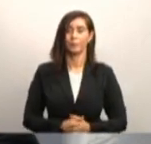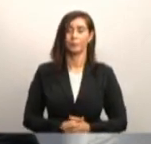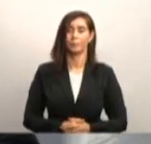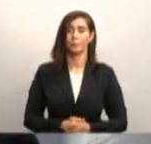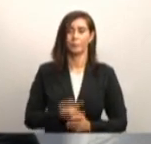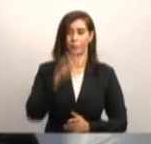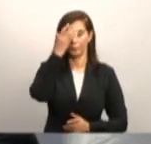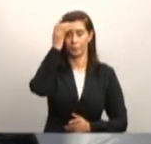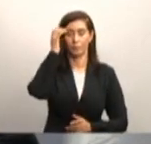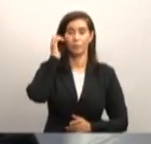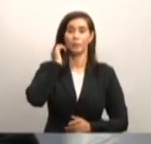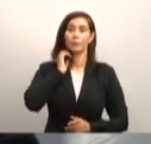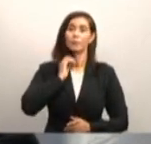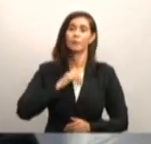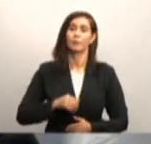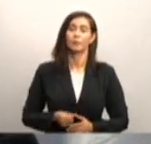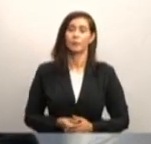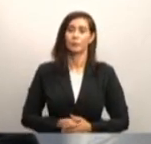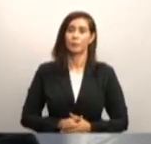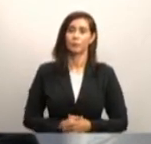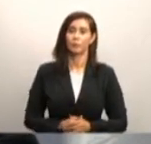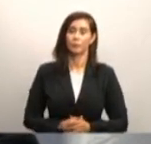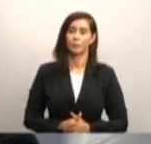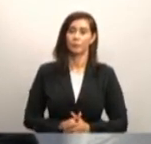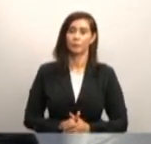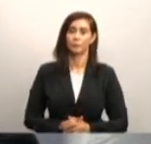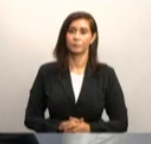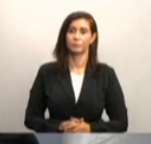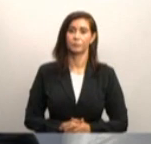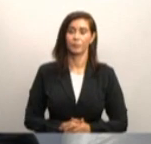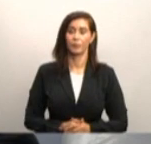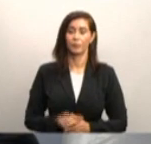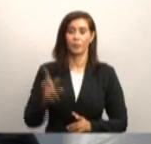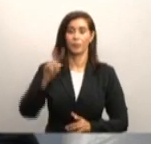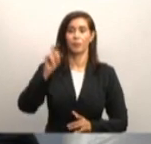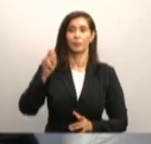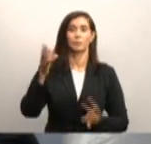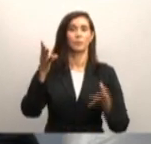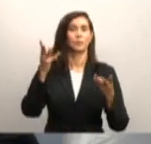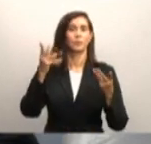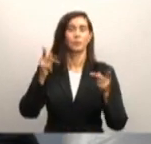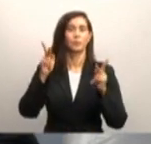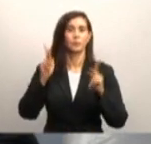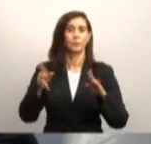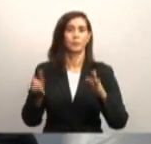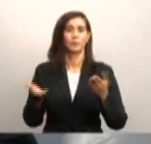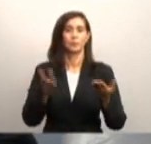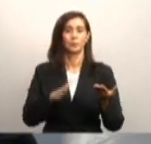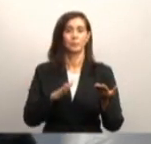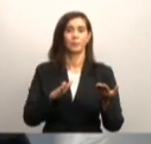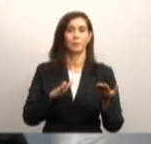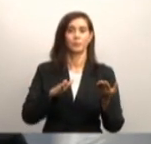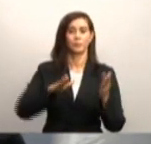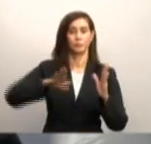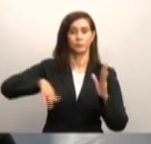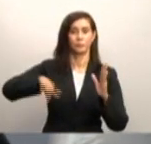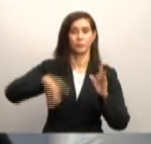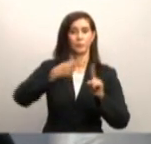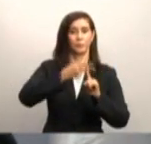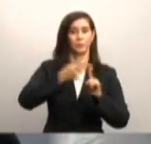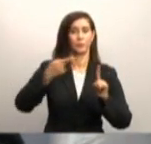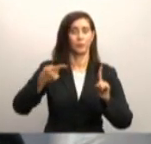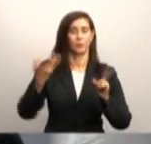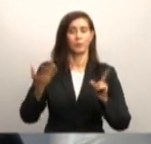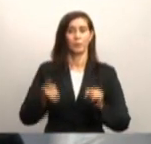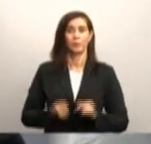Sí, la pregunta es en el sentido de la proporción de estos casos dentro del conteo de fallecidos. La